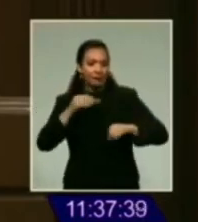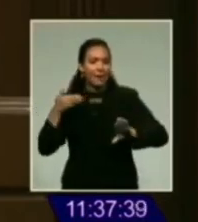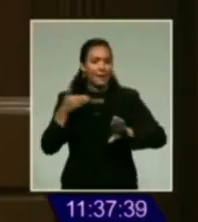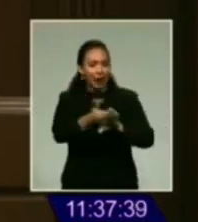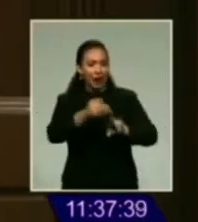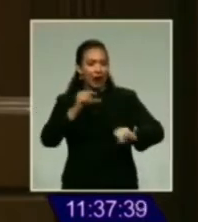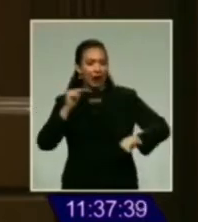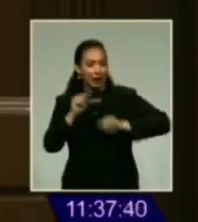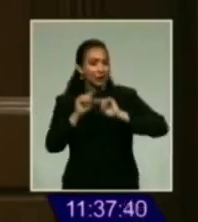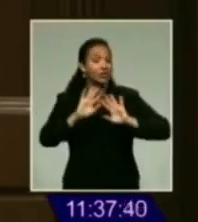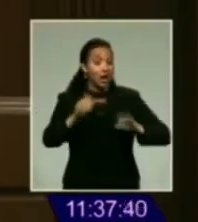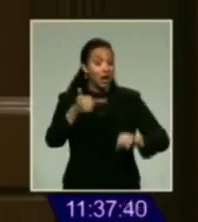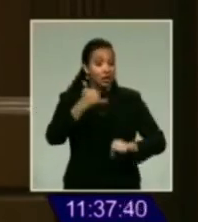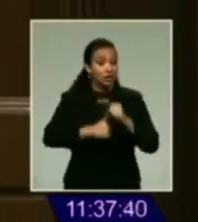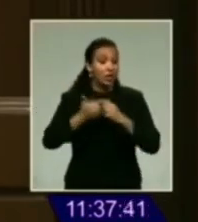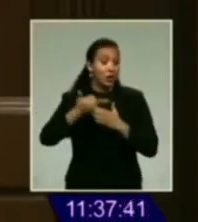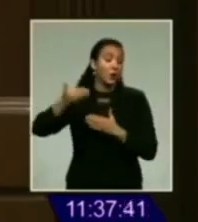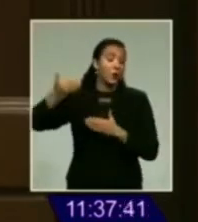eran constantes.